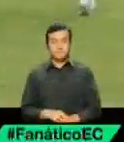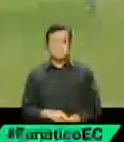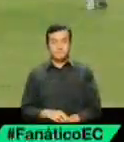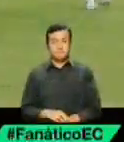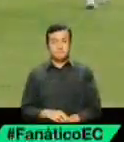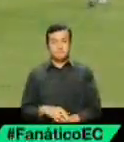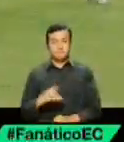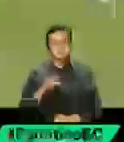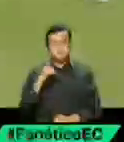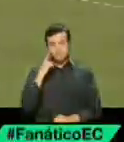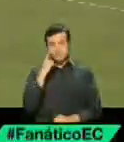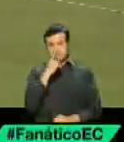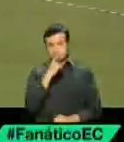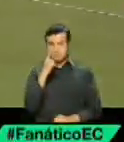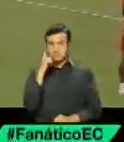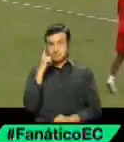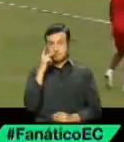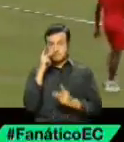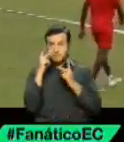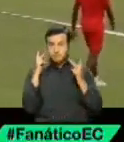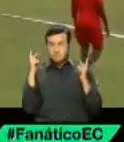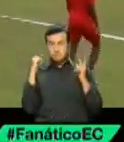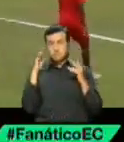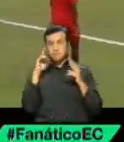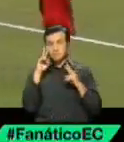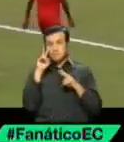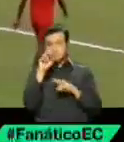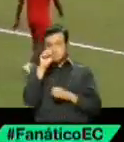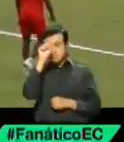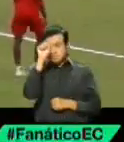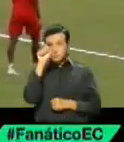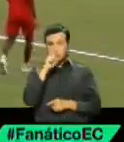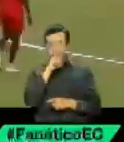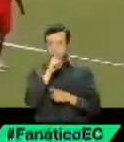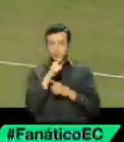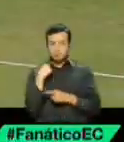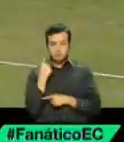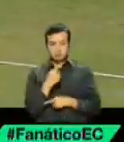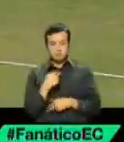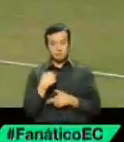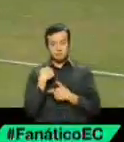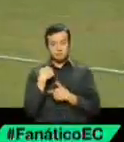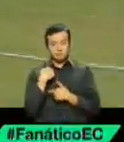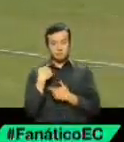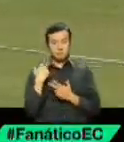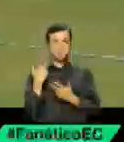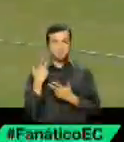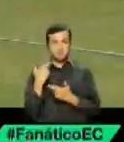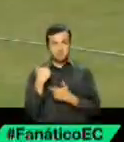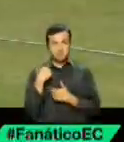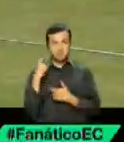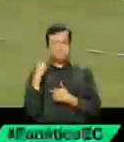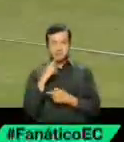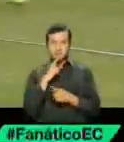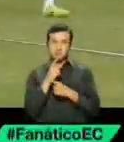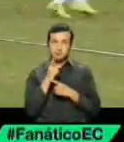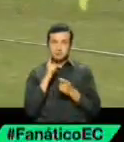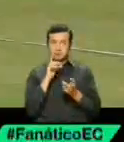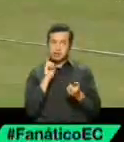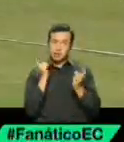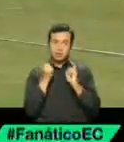se ve más allá de lo que se puede ver. Entonces, en lo que a nosotros compete es revertir esta